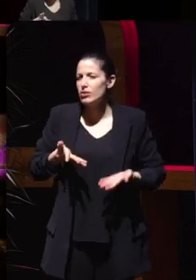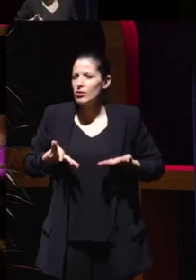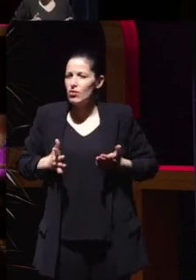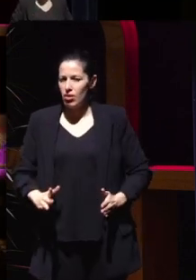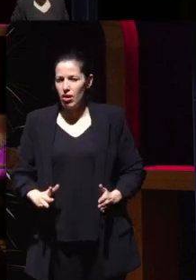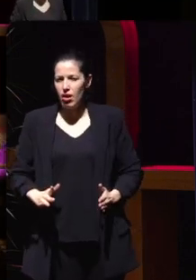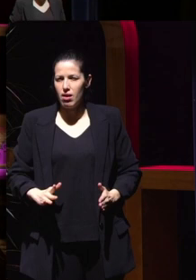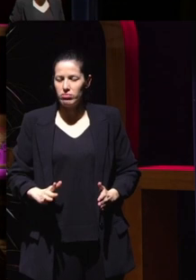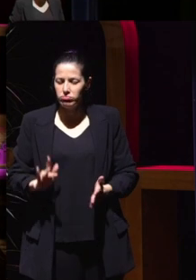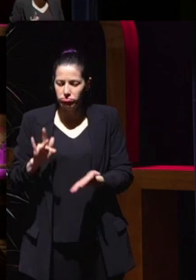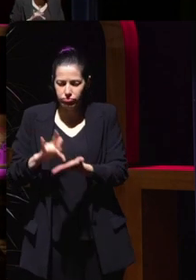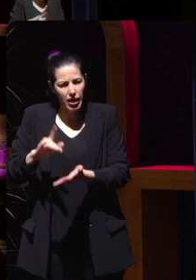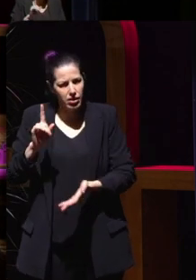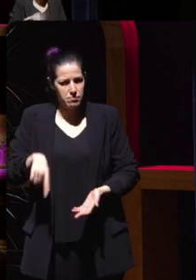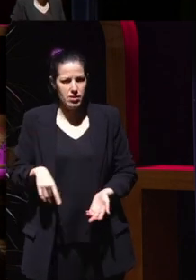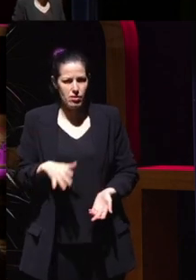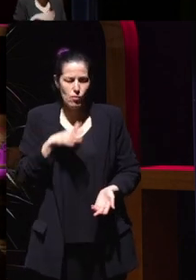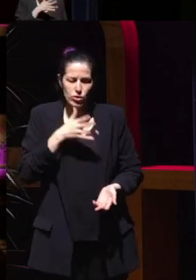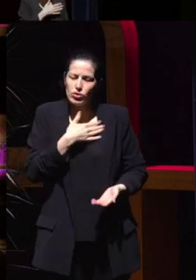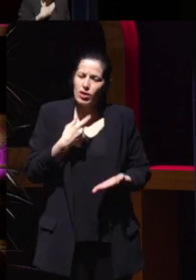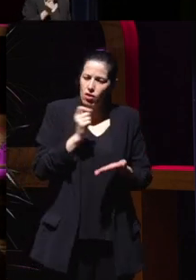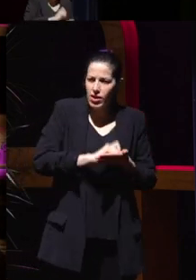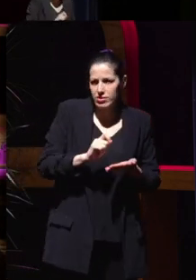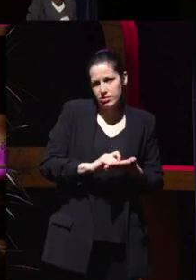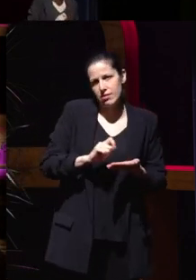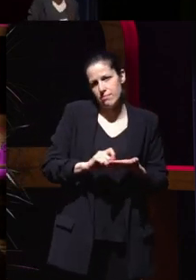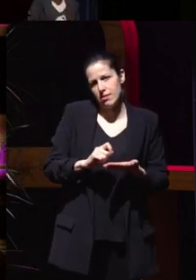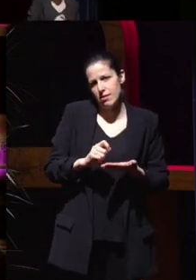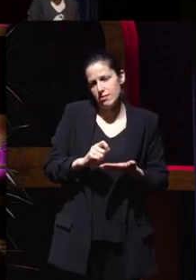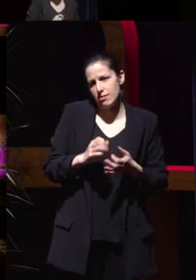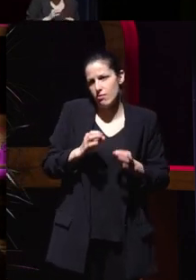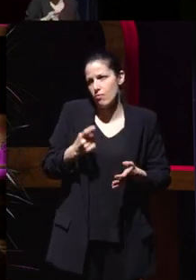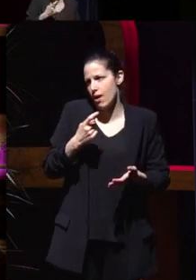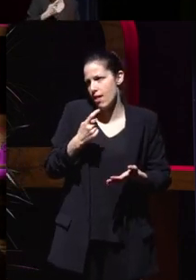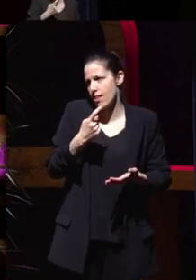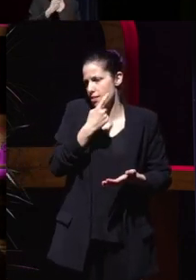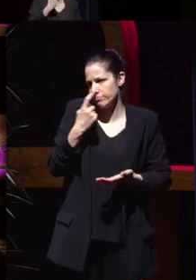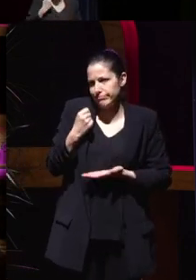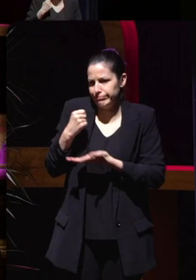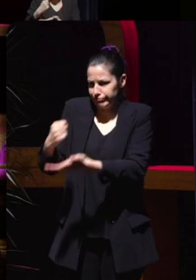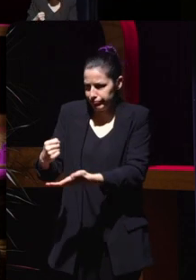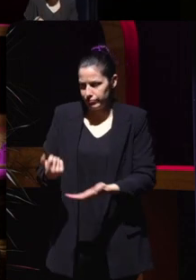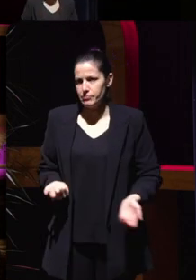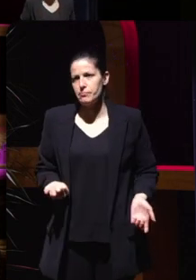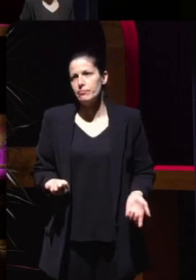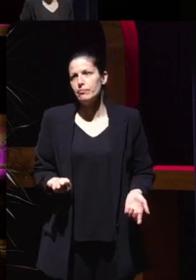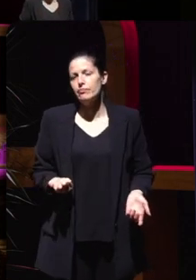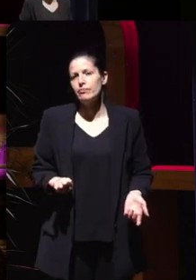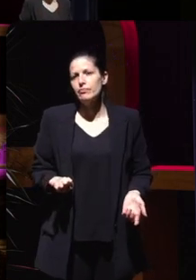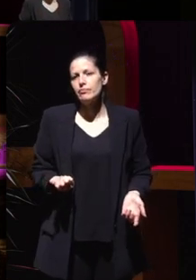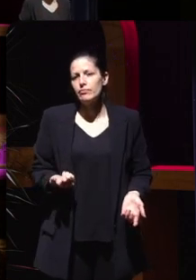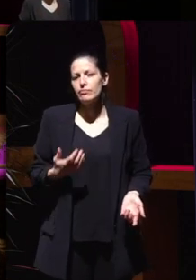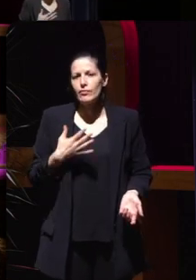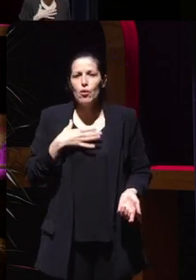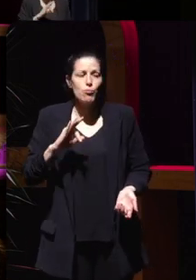de desearles por escrito y de desear Mira pues porque a mí mañana me atropello en vitrasa y no yo puedo encontrar entonces quedan ahí y